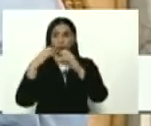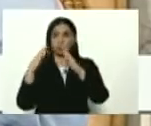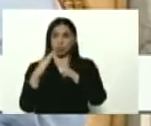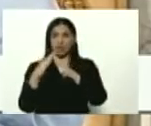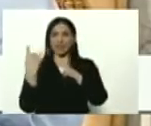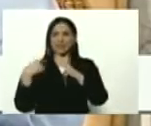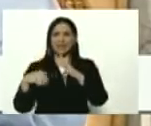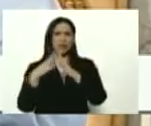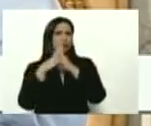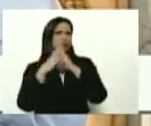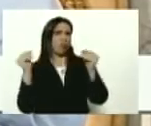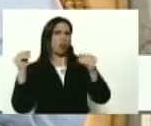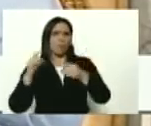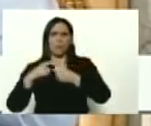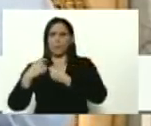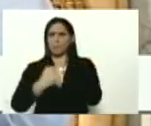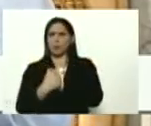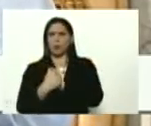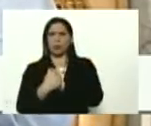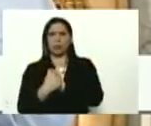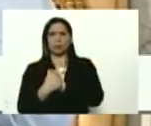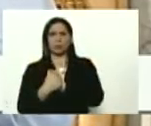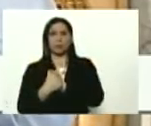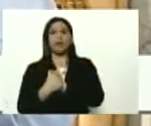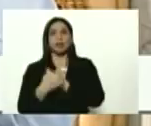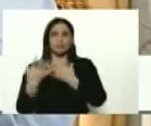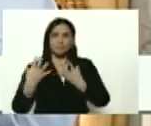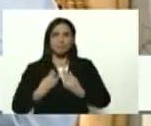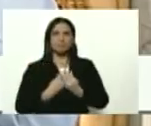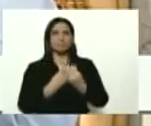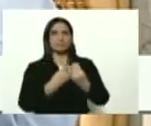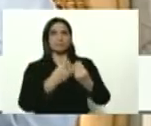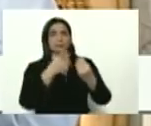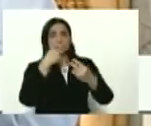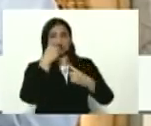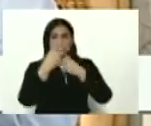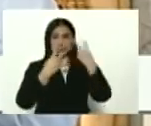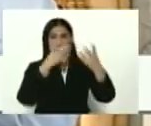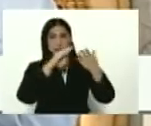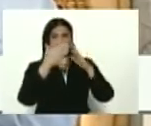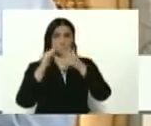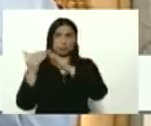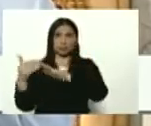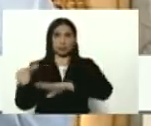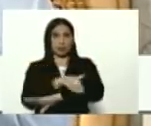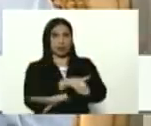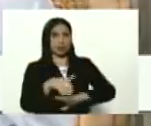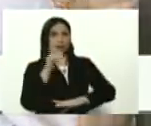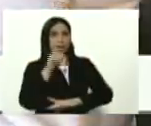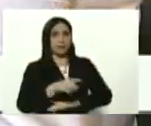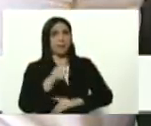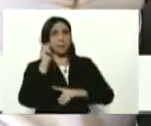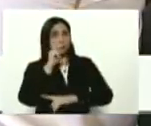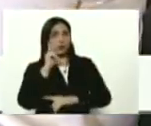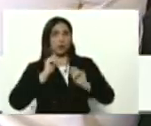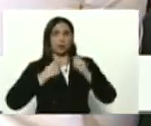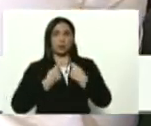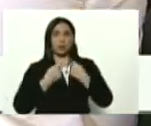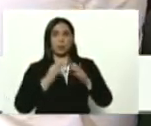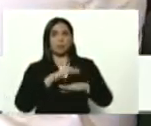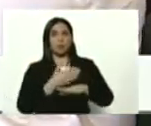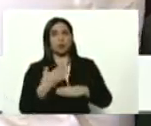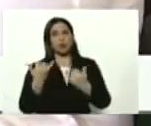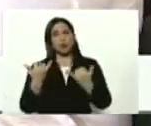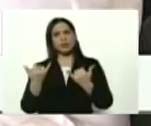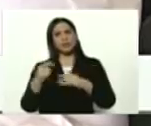toda una legión que nos está acompañando calle por calle, sector por sector. Eso es muy importante, sobre todo Aristóbulo. En esta